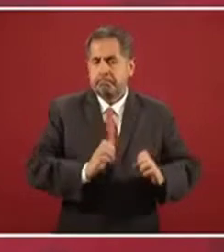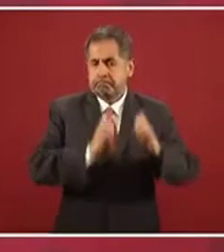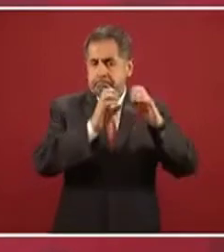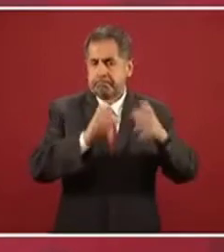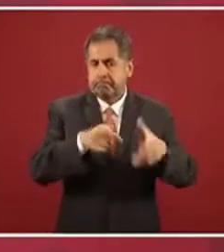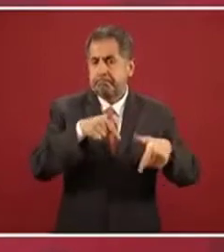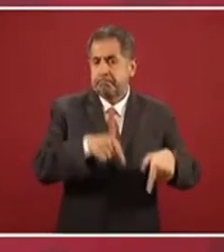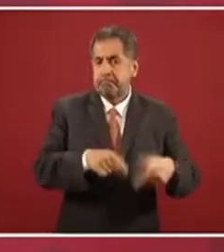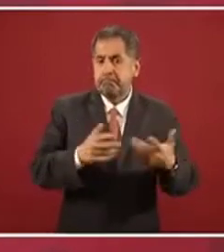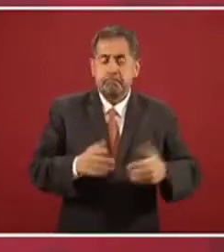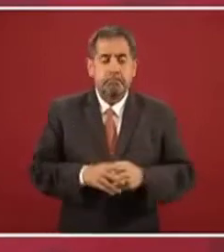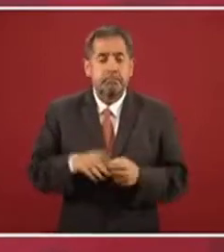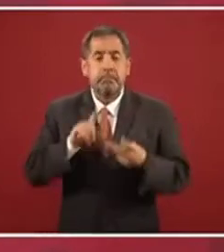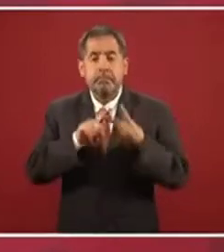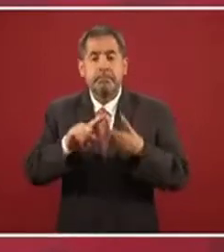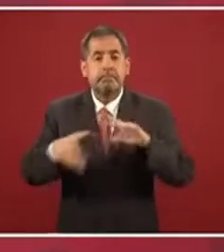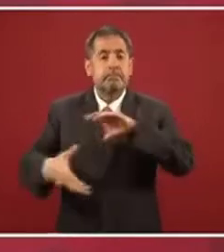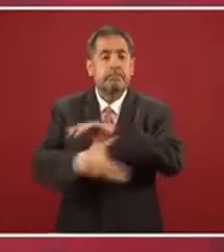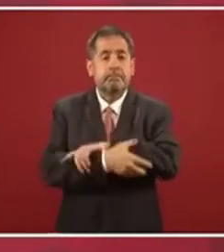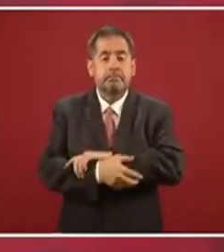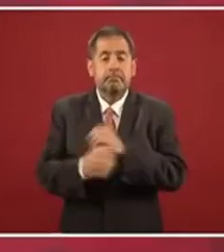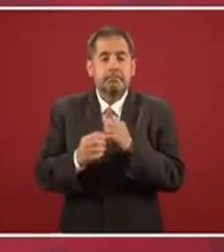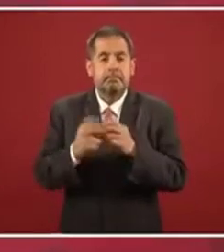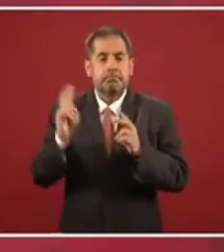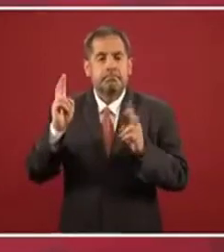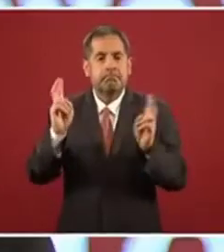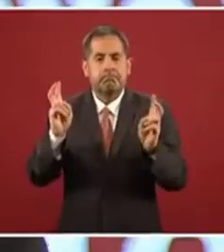así como el Pacto de Bogotá.